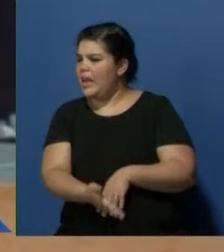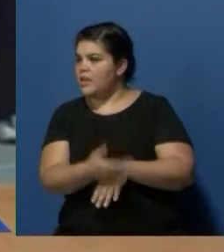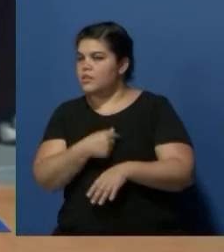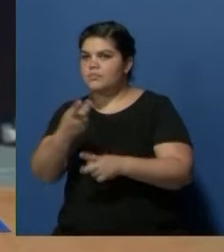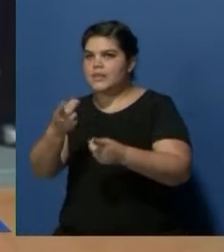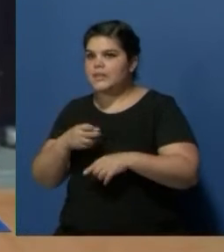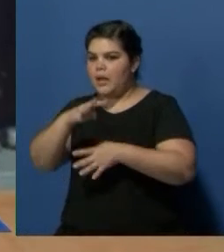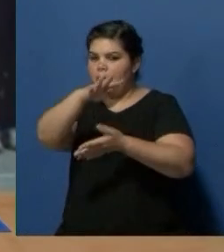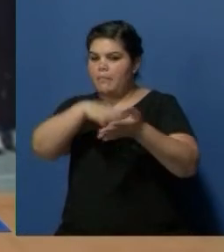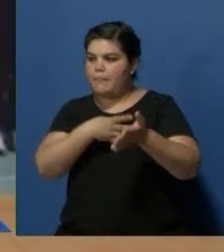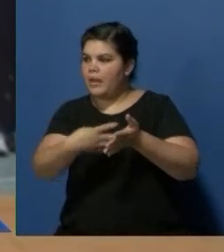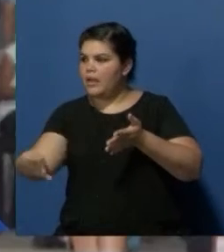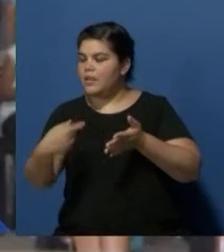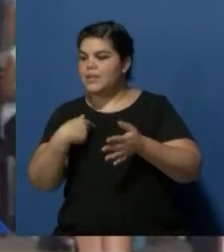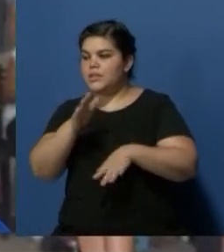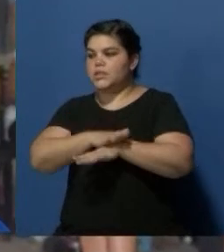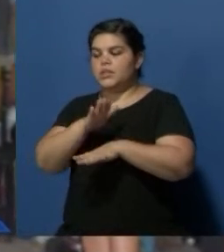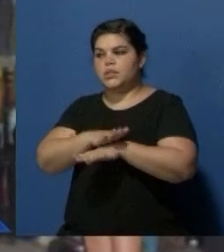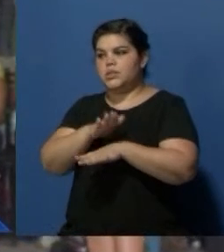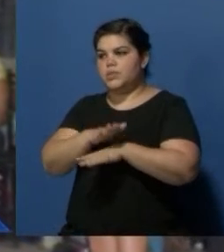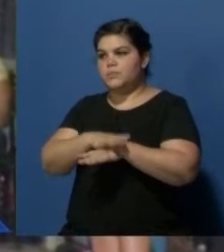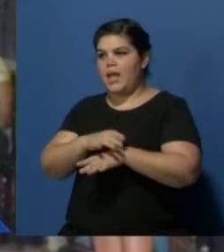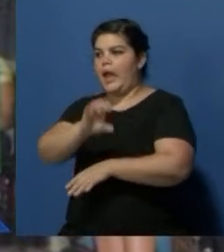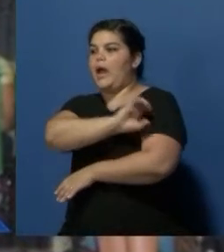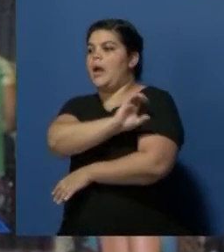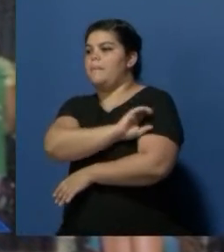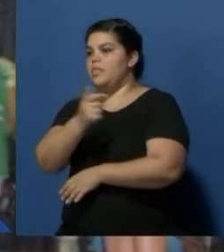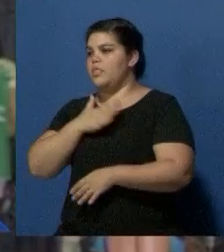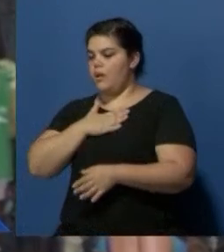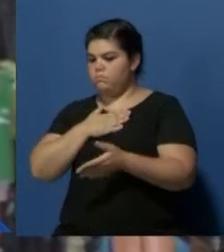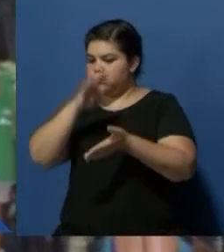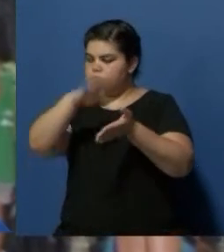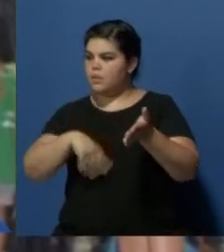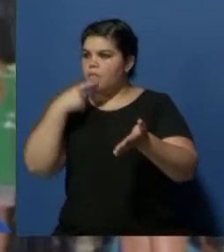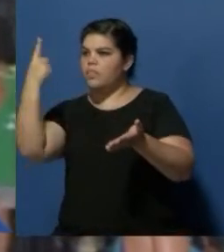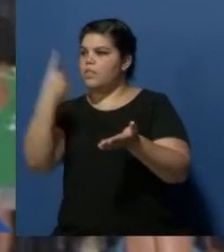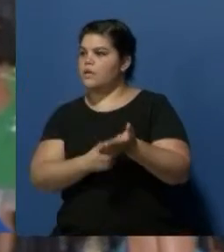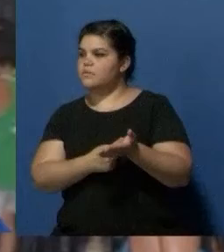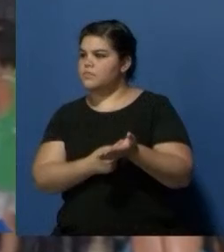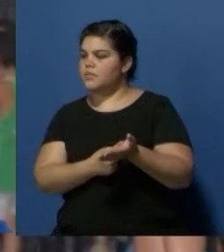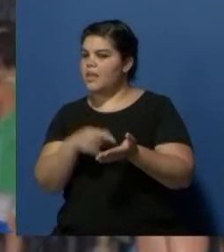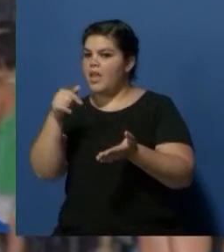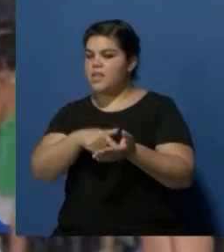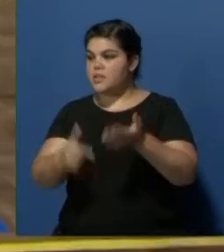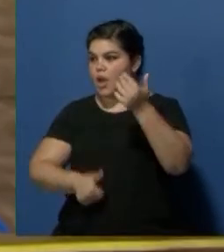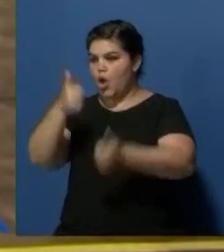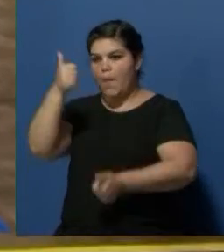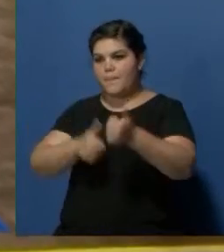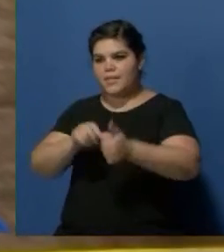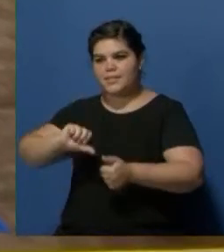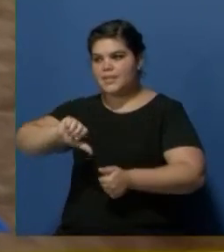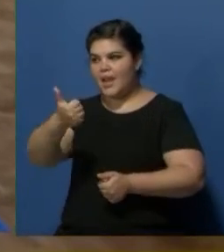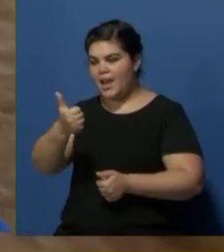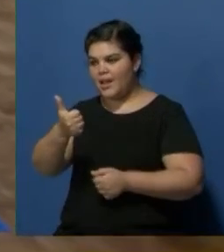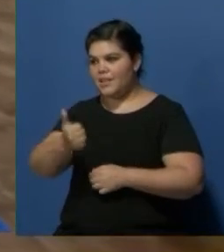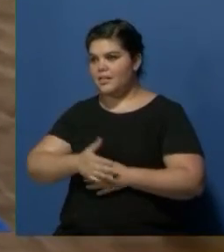planilla, así que me tomé la responsabilidad, digamos, la capitanía en ese momento. Y fue el partido que ganamos, así